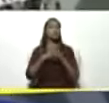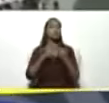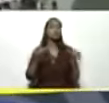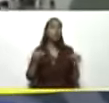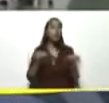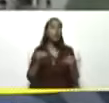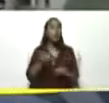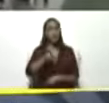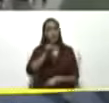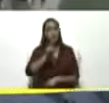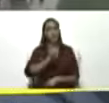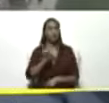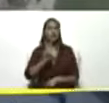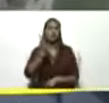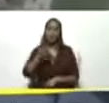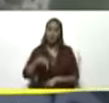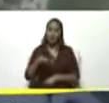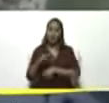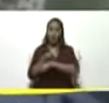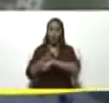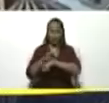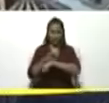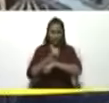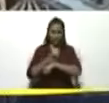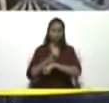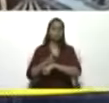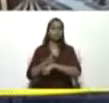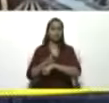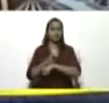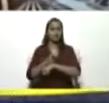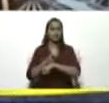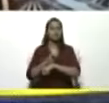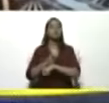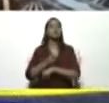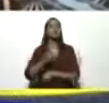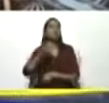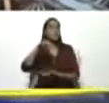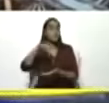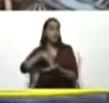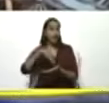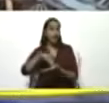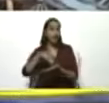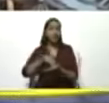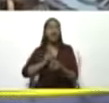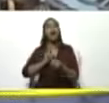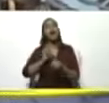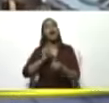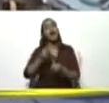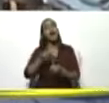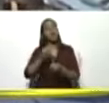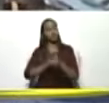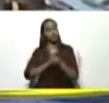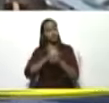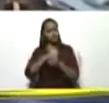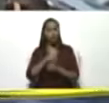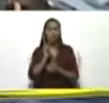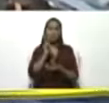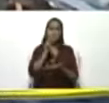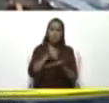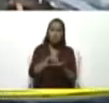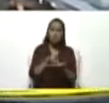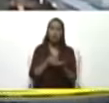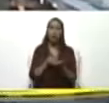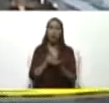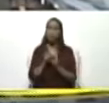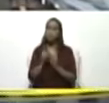presente también el gobernador de la entidad, el gobernador del estado bolivariano de Miranda, Héctor Rodríguez, y también sirven pues estas